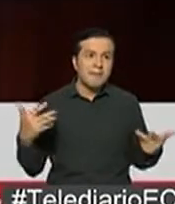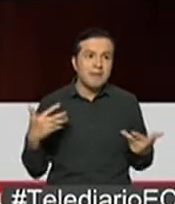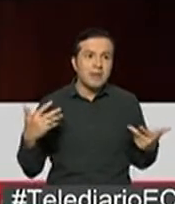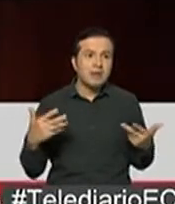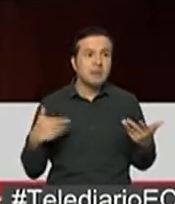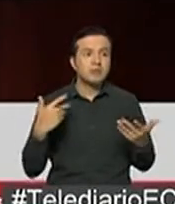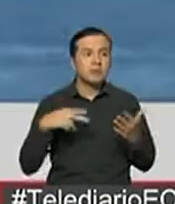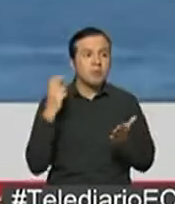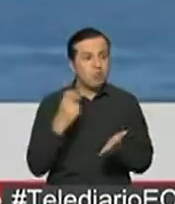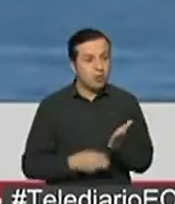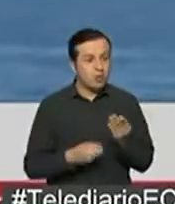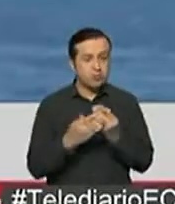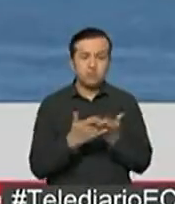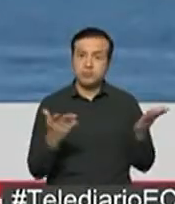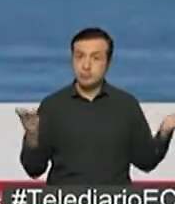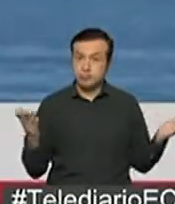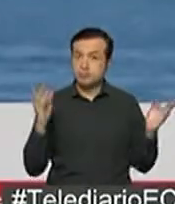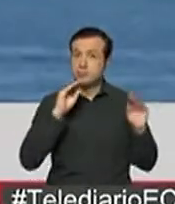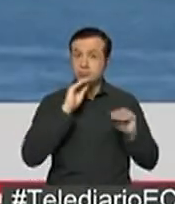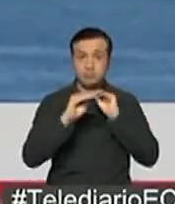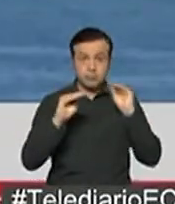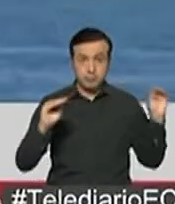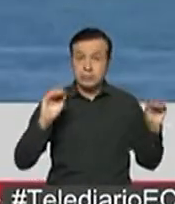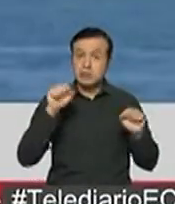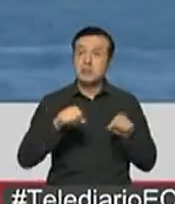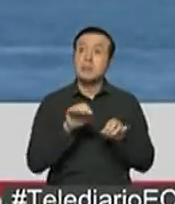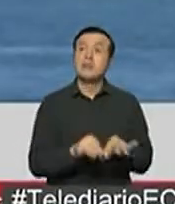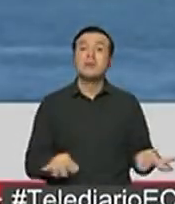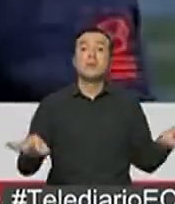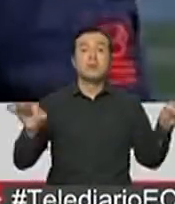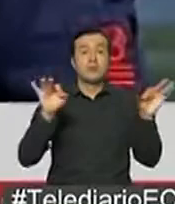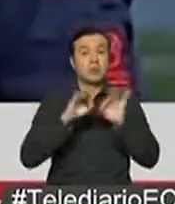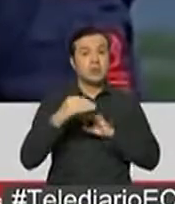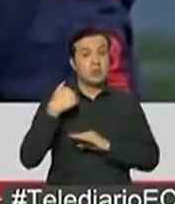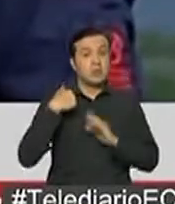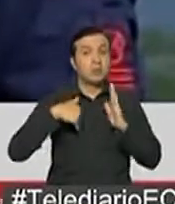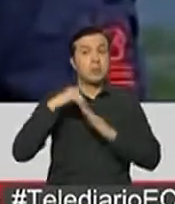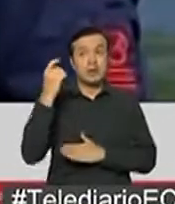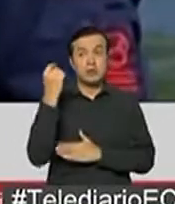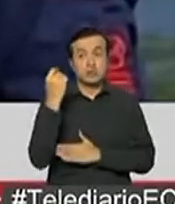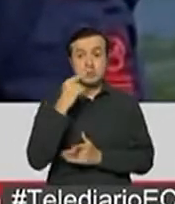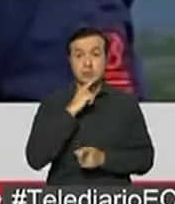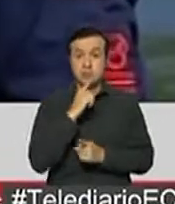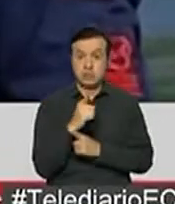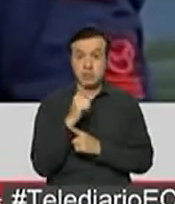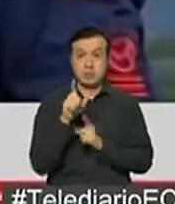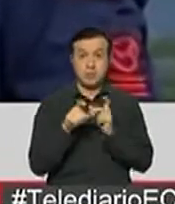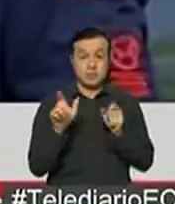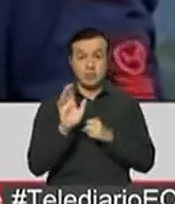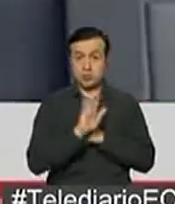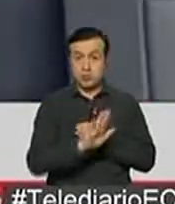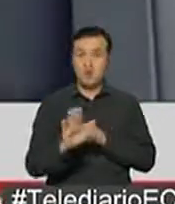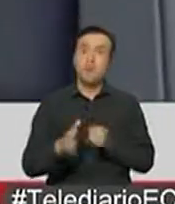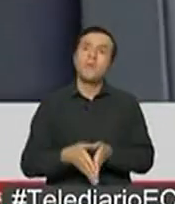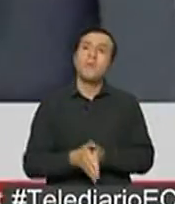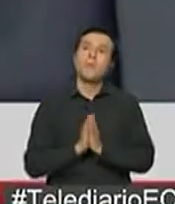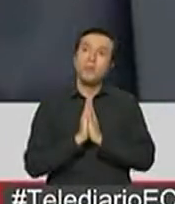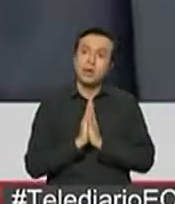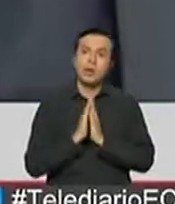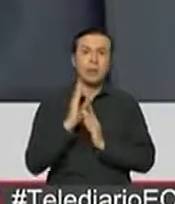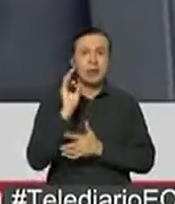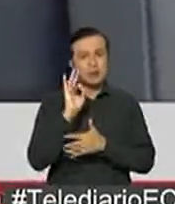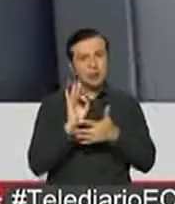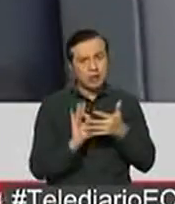puedan ser citados la dirnea señala que si sería importante contar con más recursos mientras son los camaroneros piden que se realice una